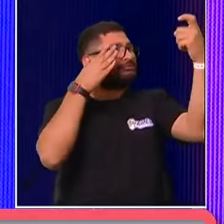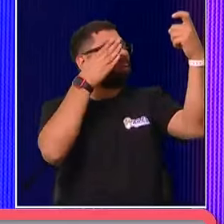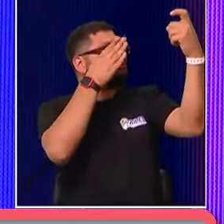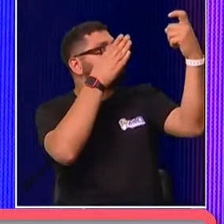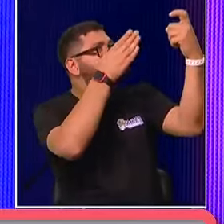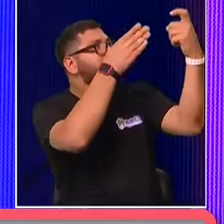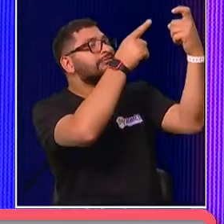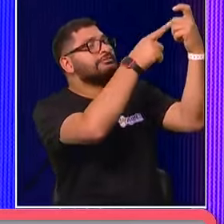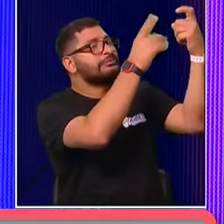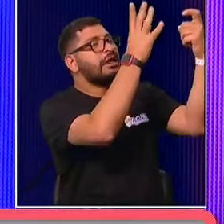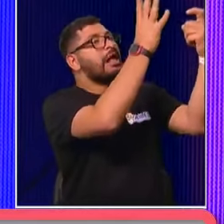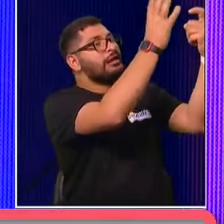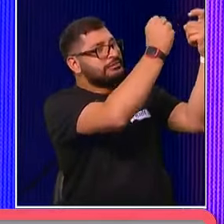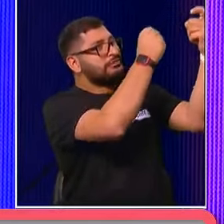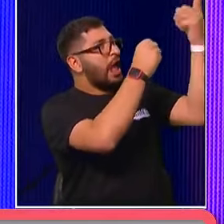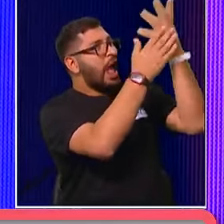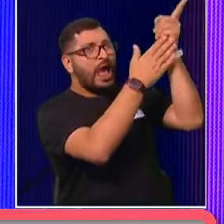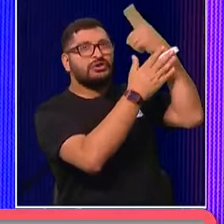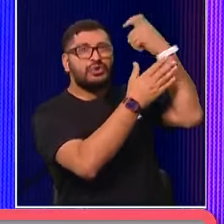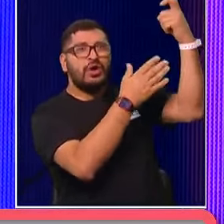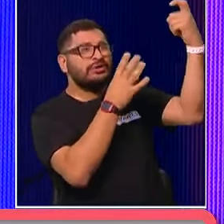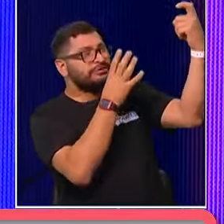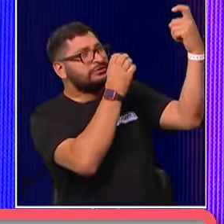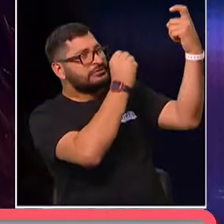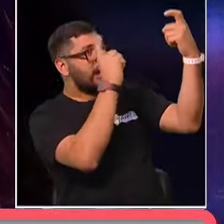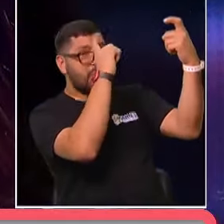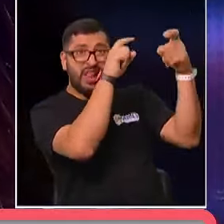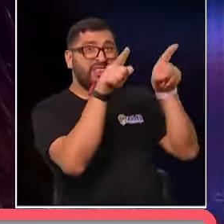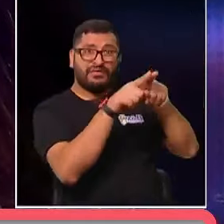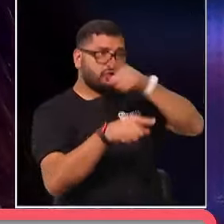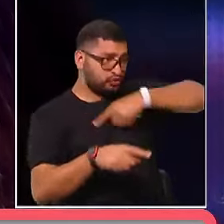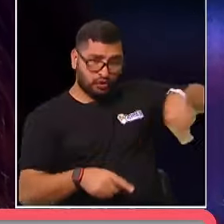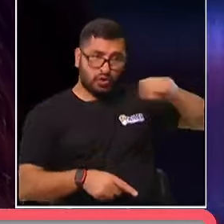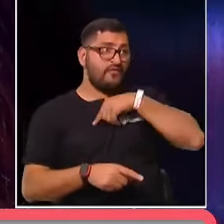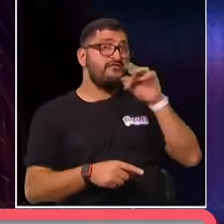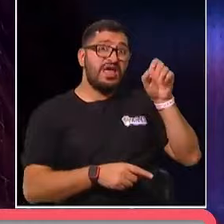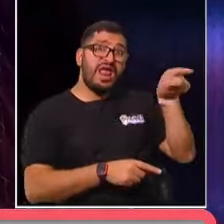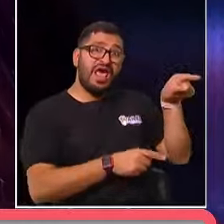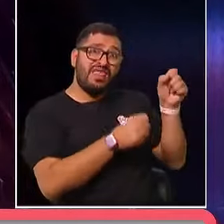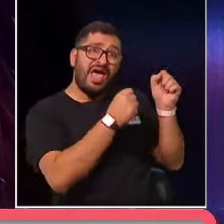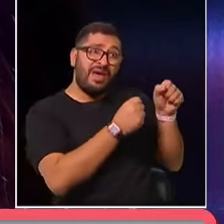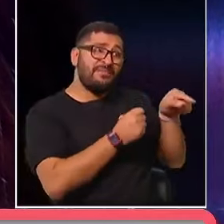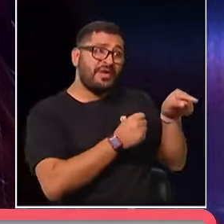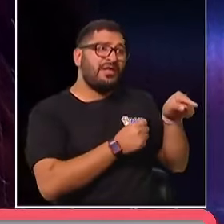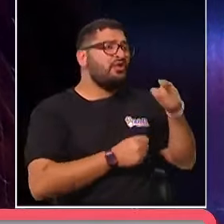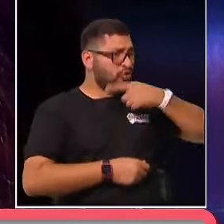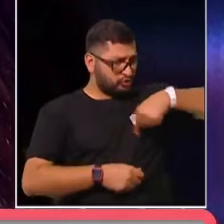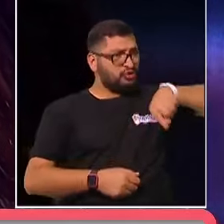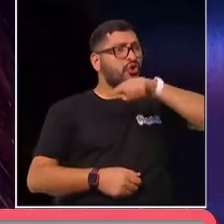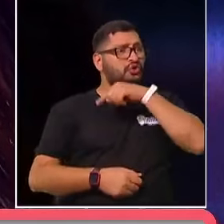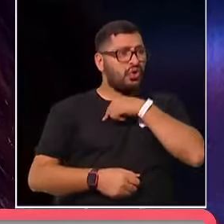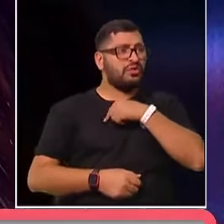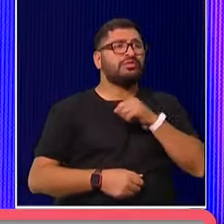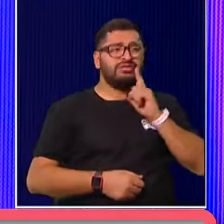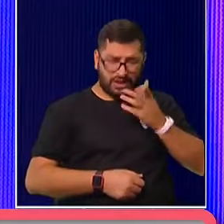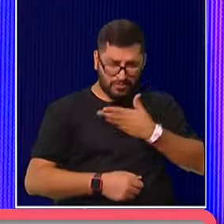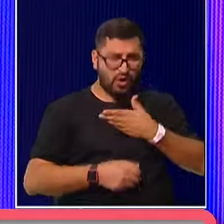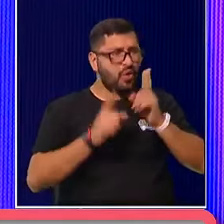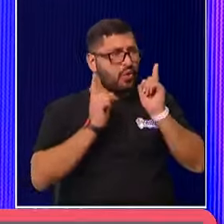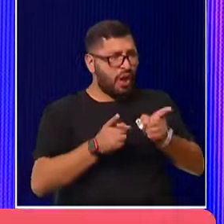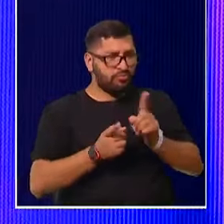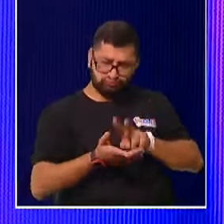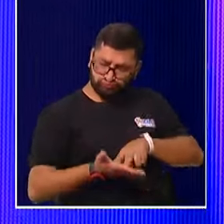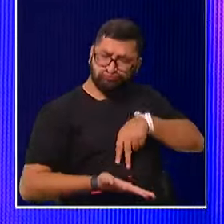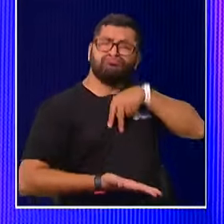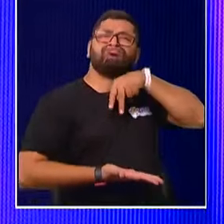son difíciles como los fueron los sueños de Fernanda. Nosotros tenemos que ponernos también de pie esta noche